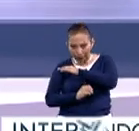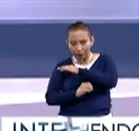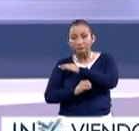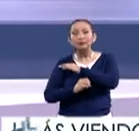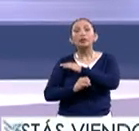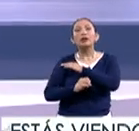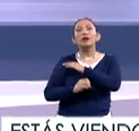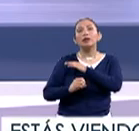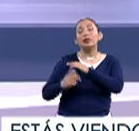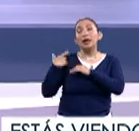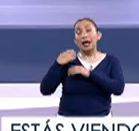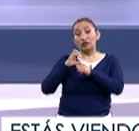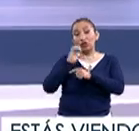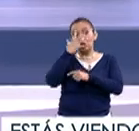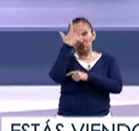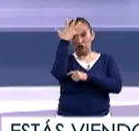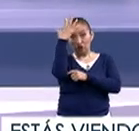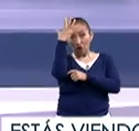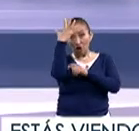Y luego el sol,